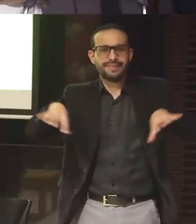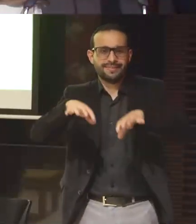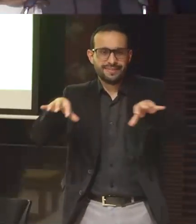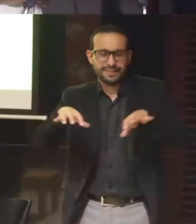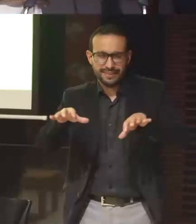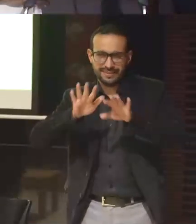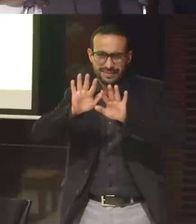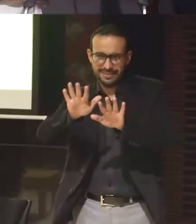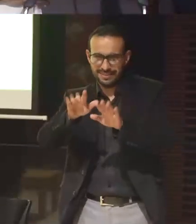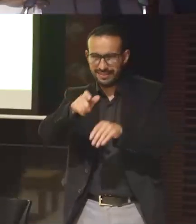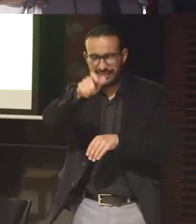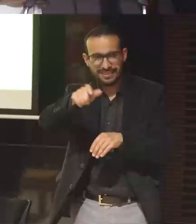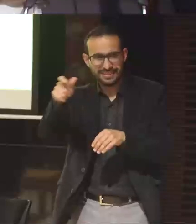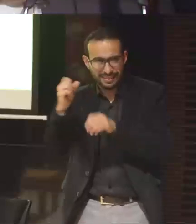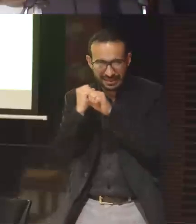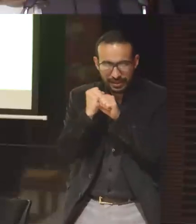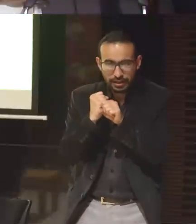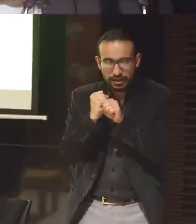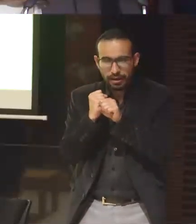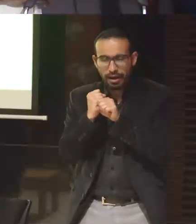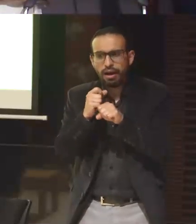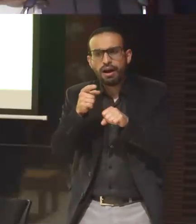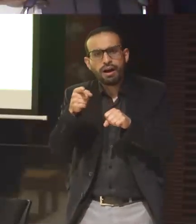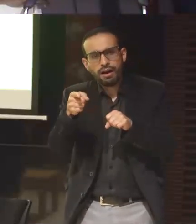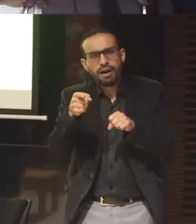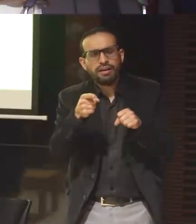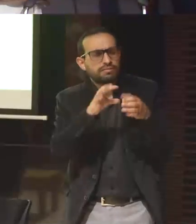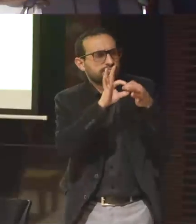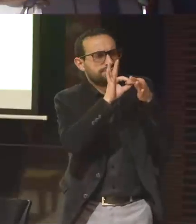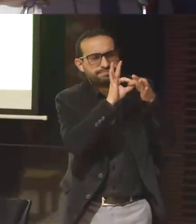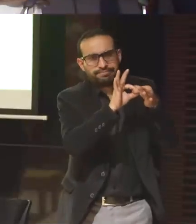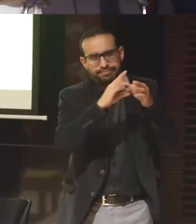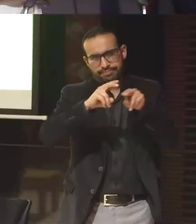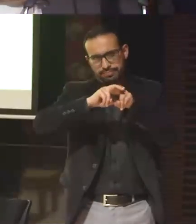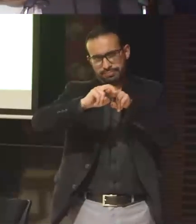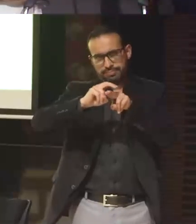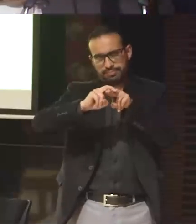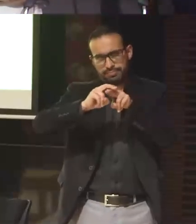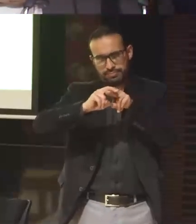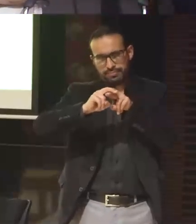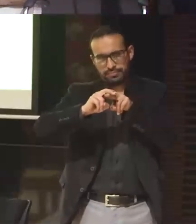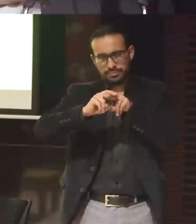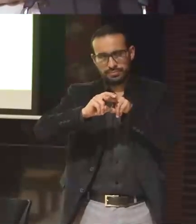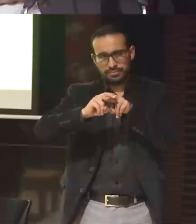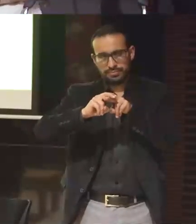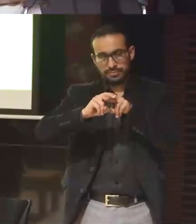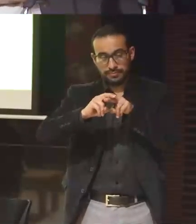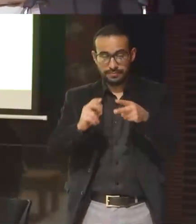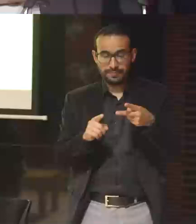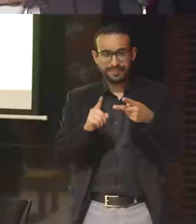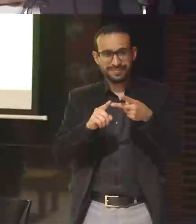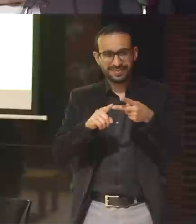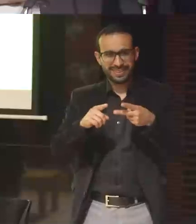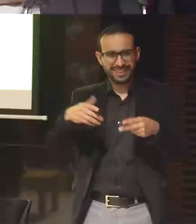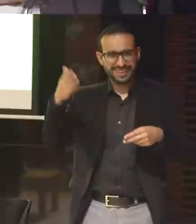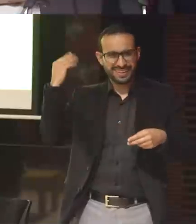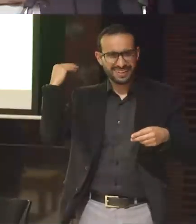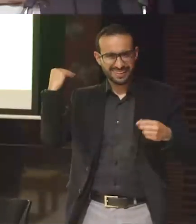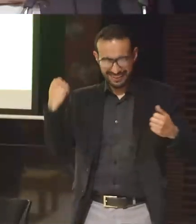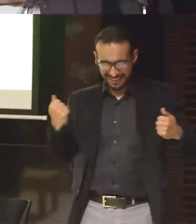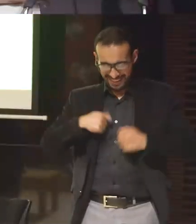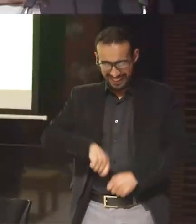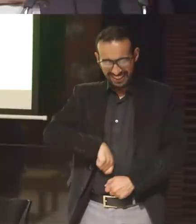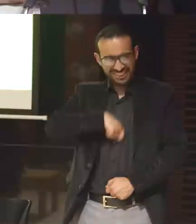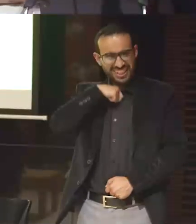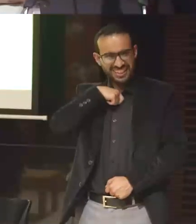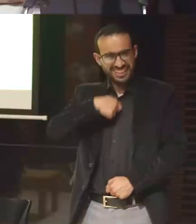que sean ellos los primeros enamorados del metro. 1. Muchas de las primeras chaquetas que se usaron durante el primer año, los primeros 2